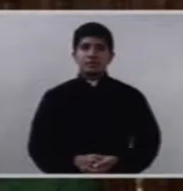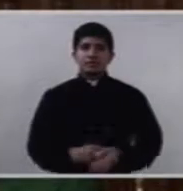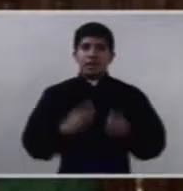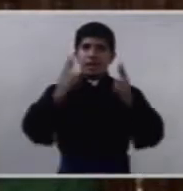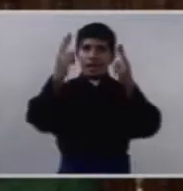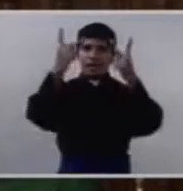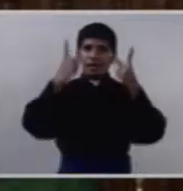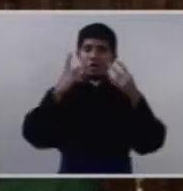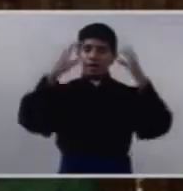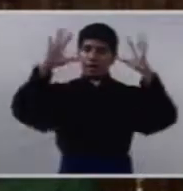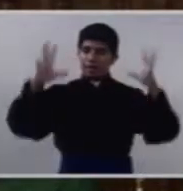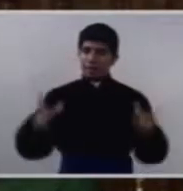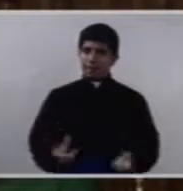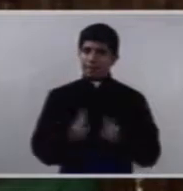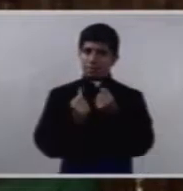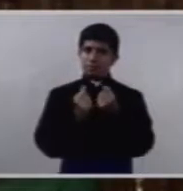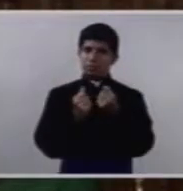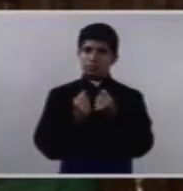de salvación.